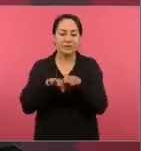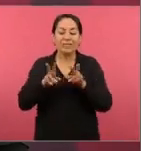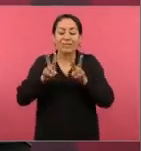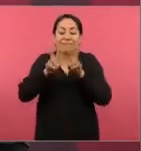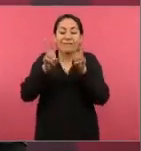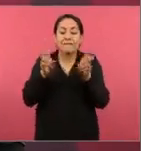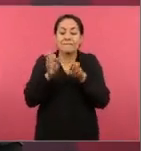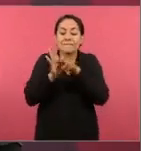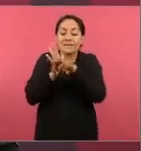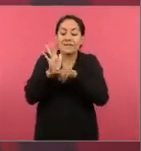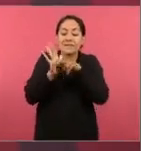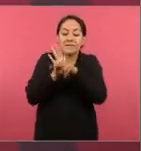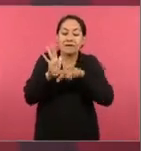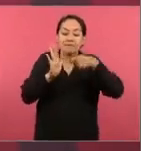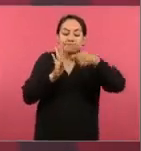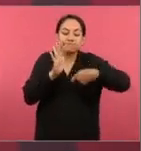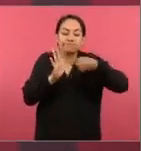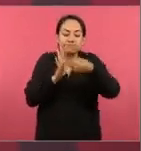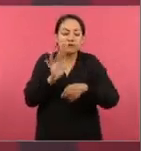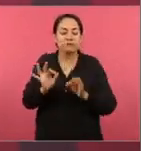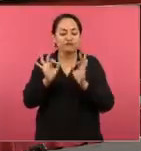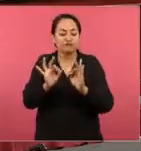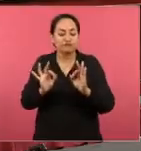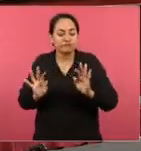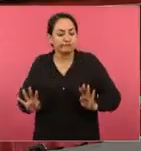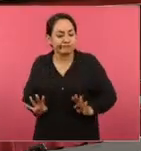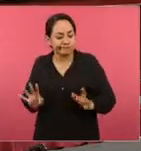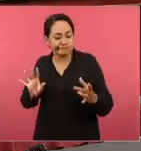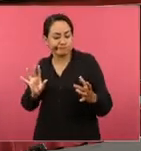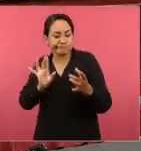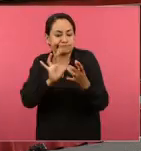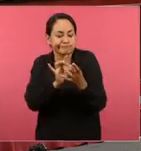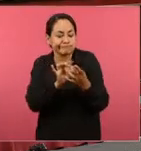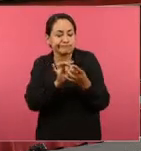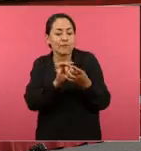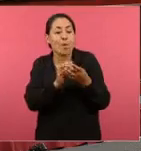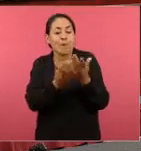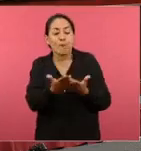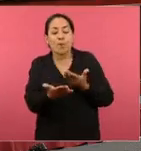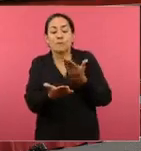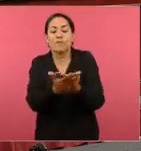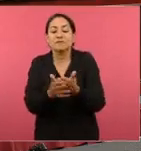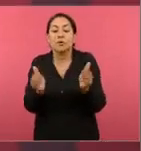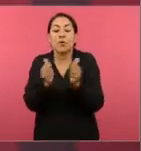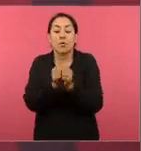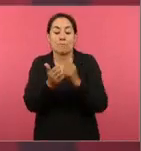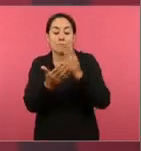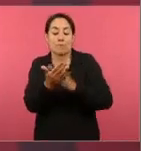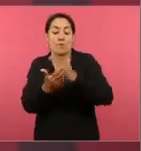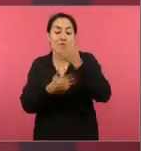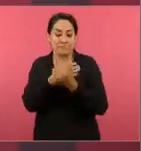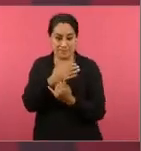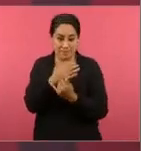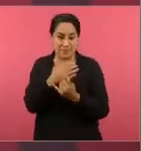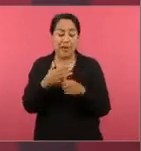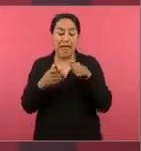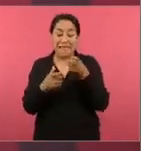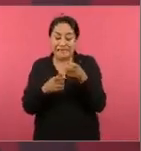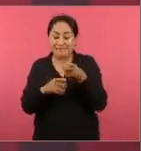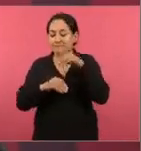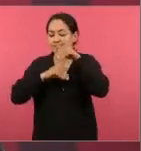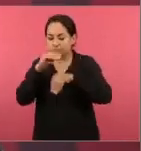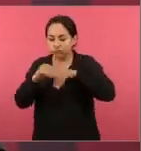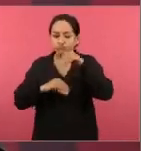están adecuados a la propuesta a base de proyectos. Y se han estado trabajando y ya tenemos